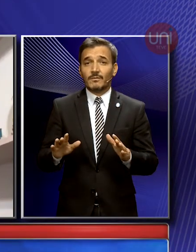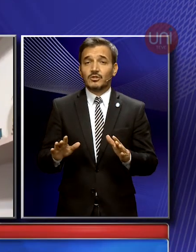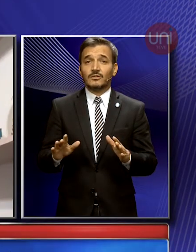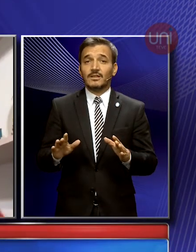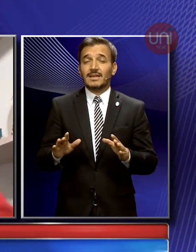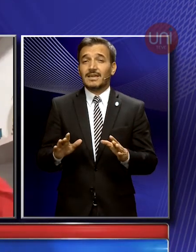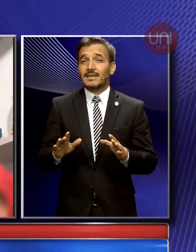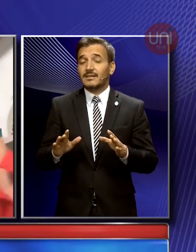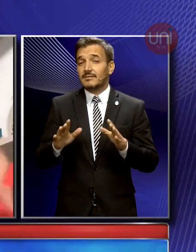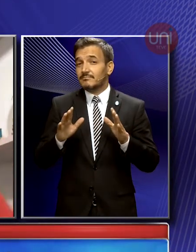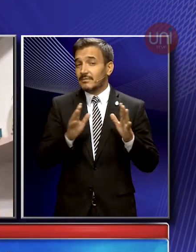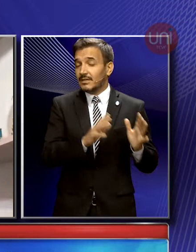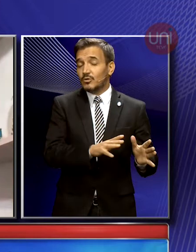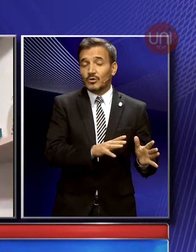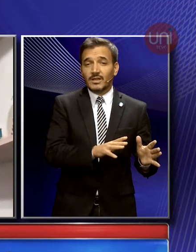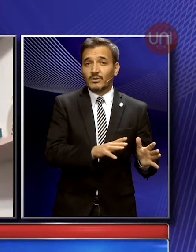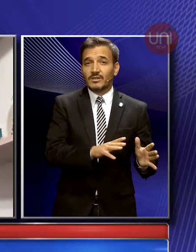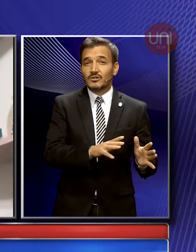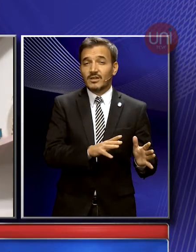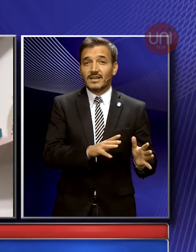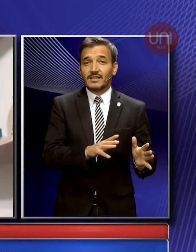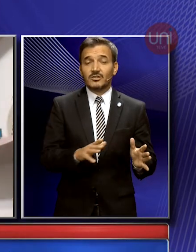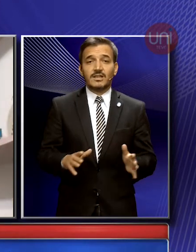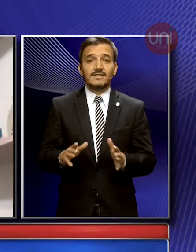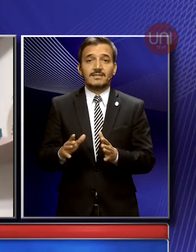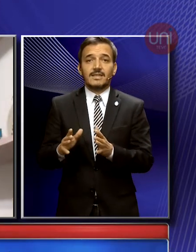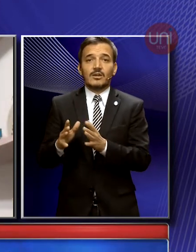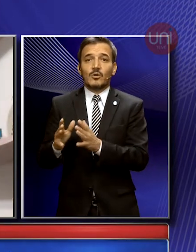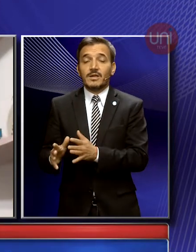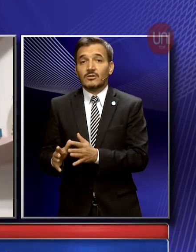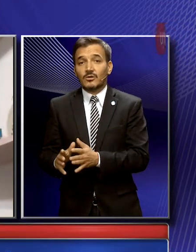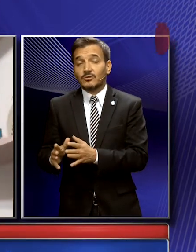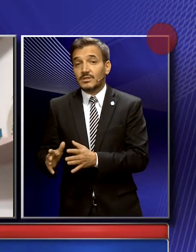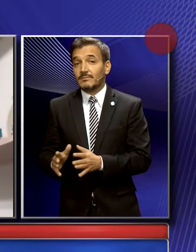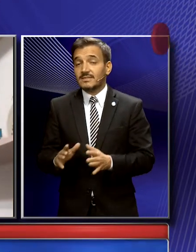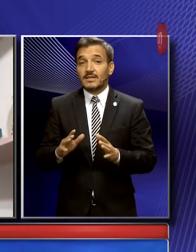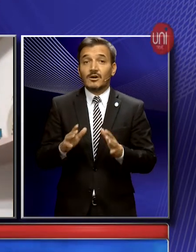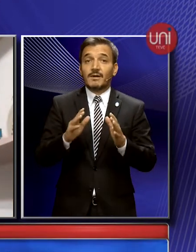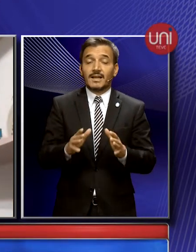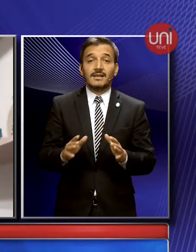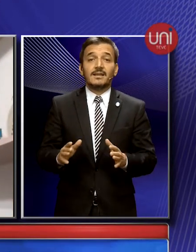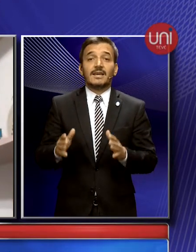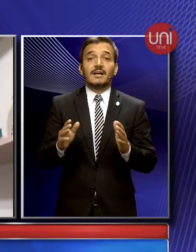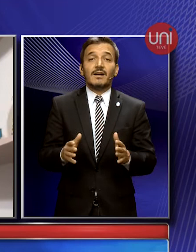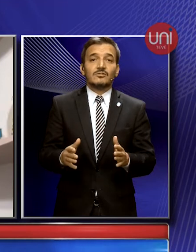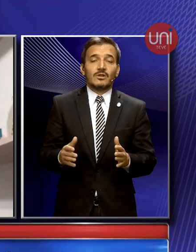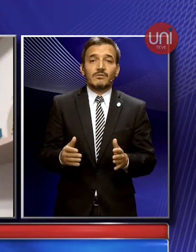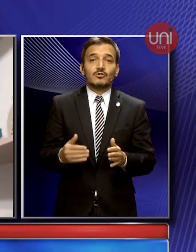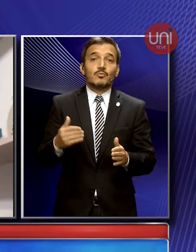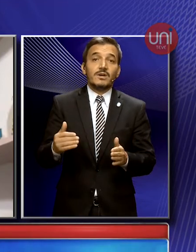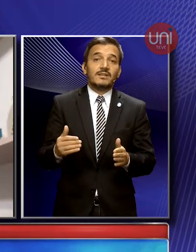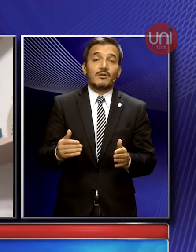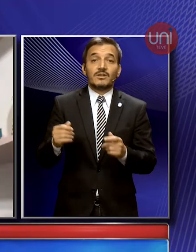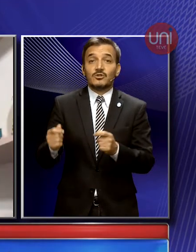una información que estuvo durante 48 horas en las redes sociales y el gobierno con un tuit también salió a enmarcar que era falso, que era